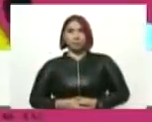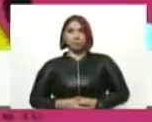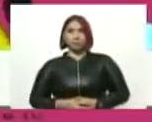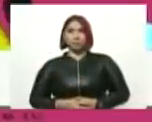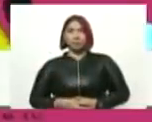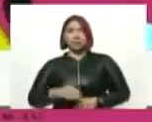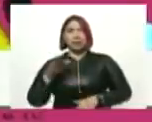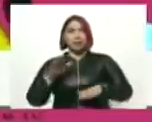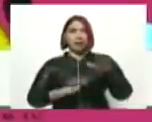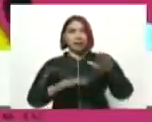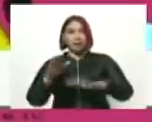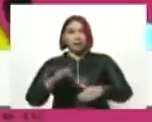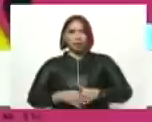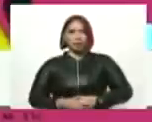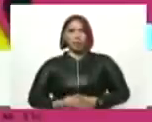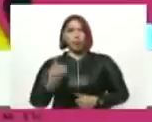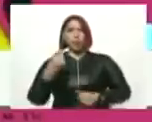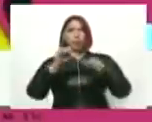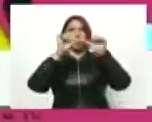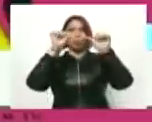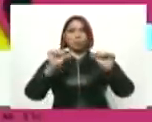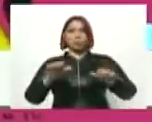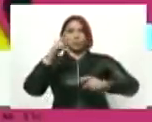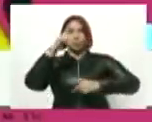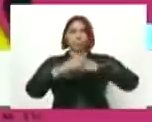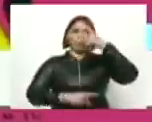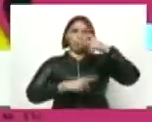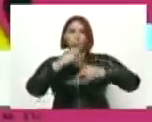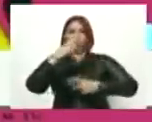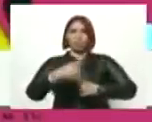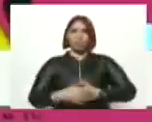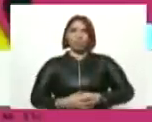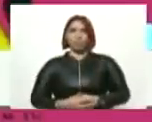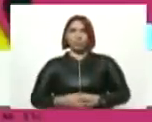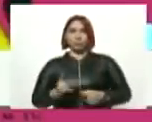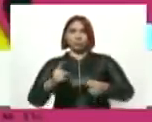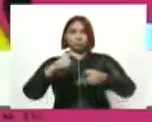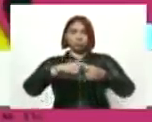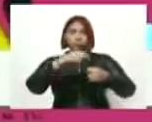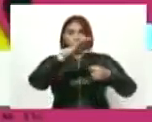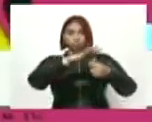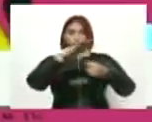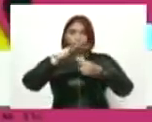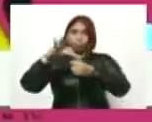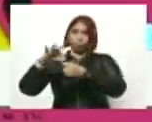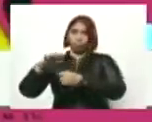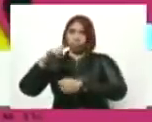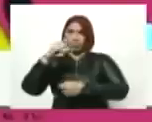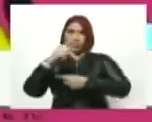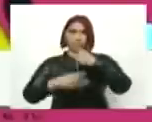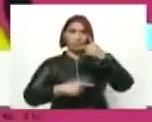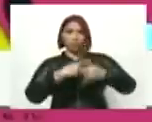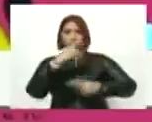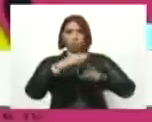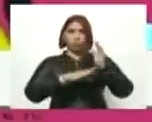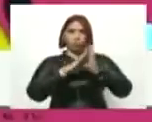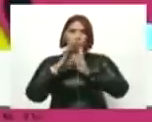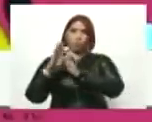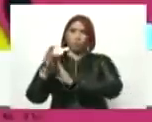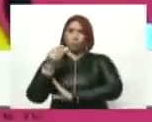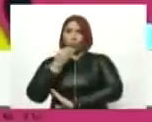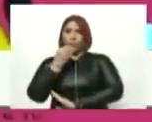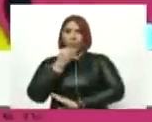al menos un sistema productivo que incluyera la siembra y la producción de